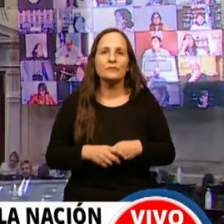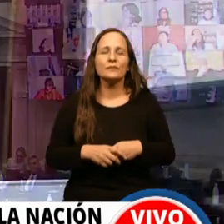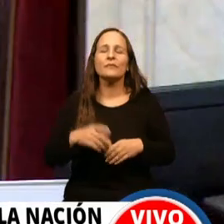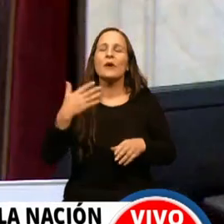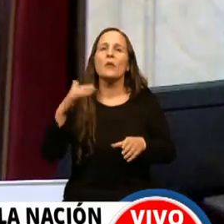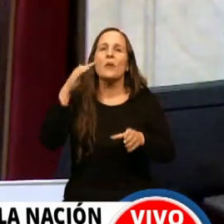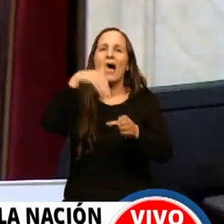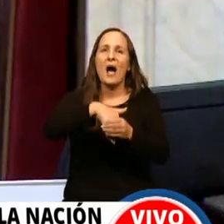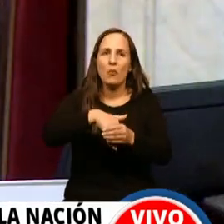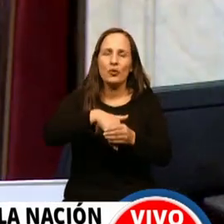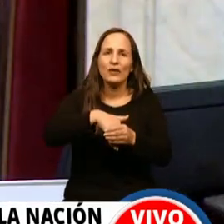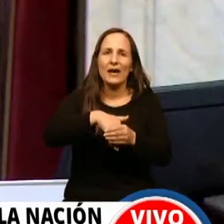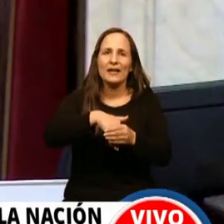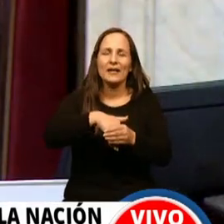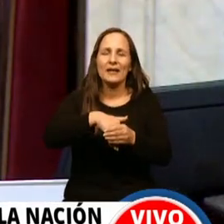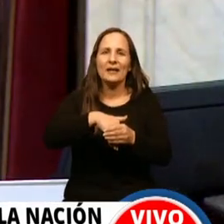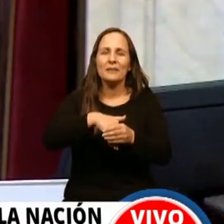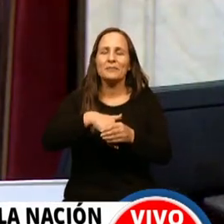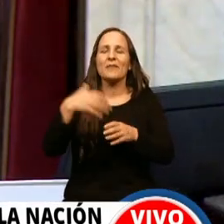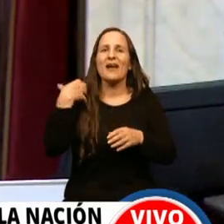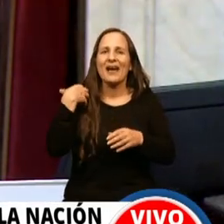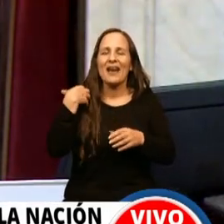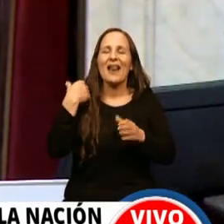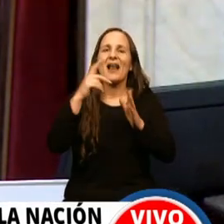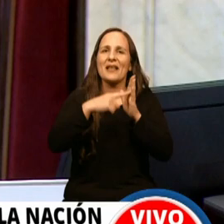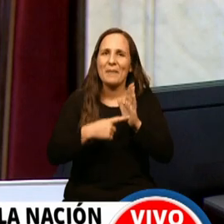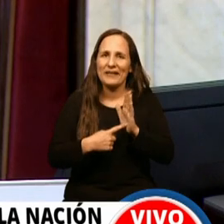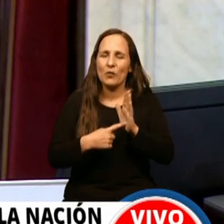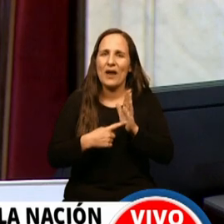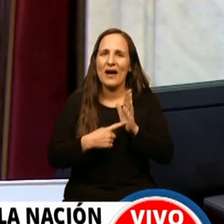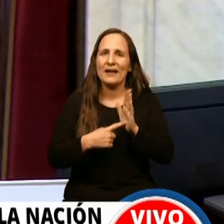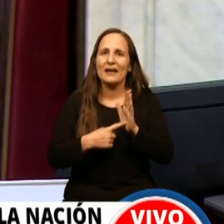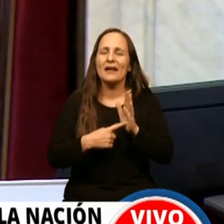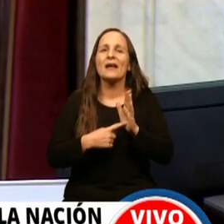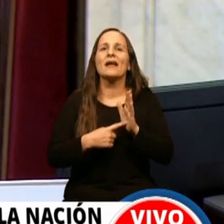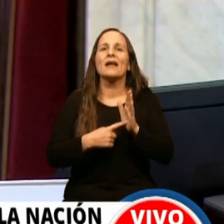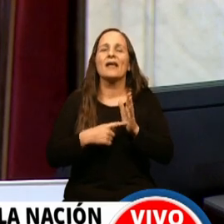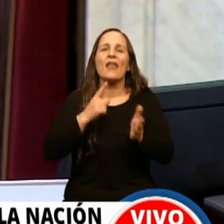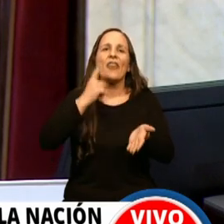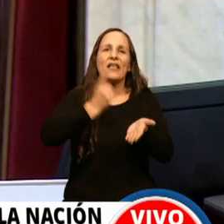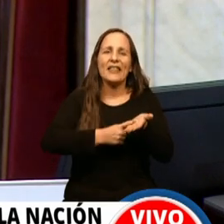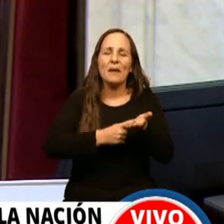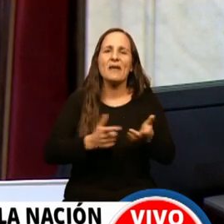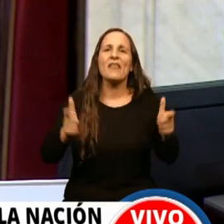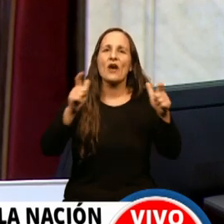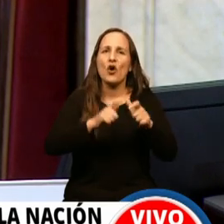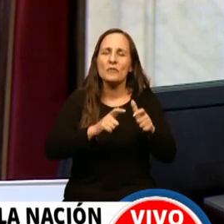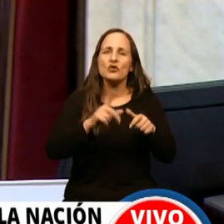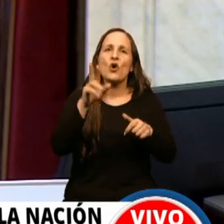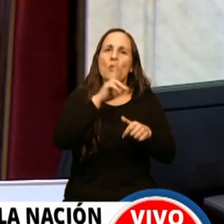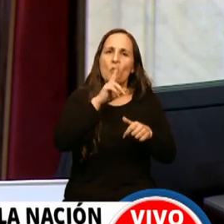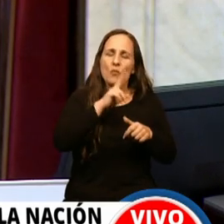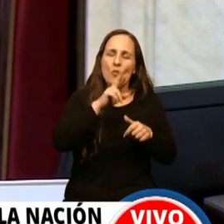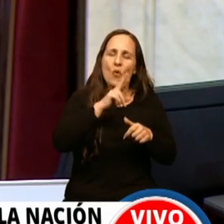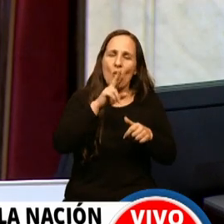se va a votar en general y en particular el dictamen de las comisiones de mujeres y